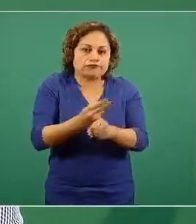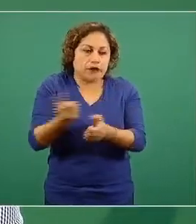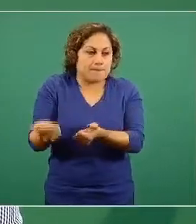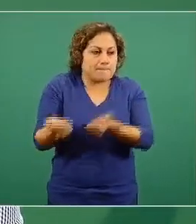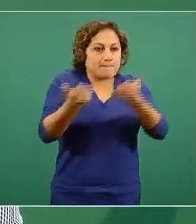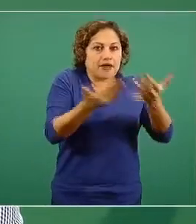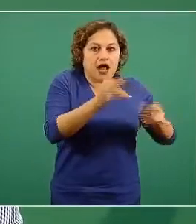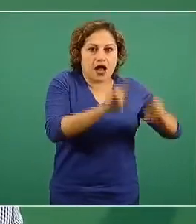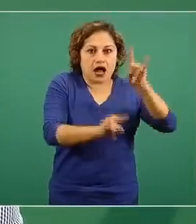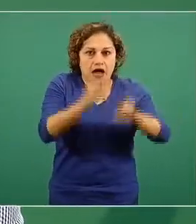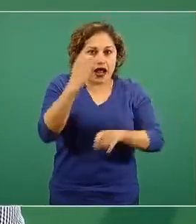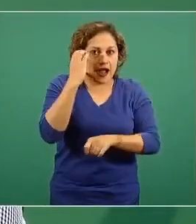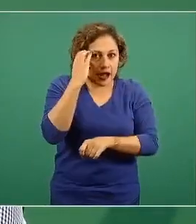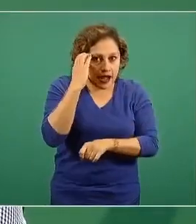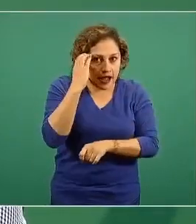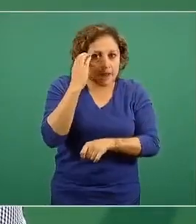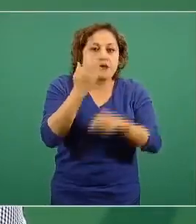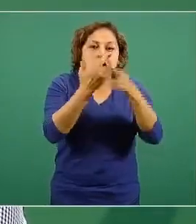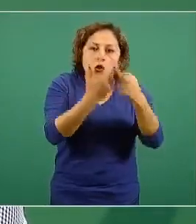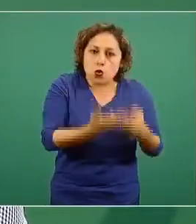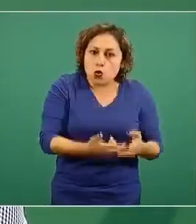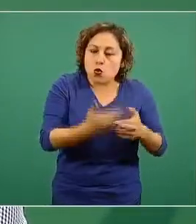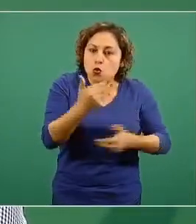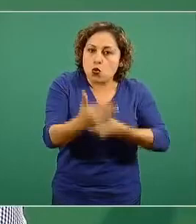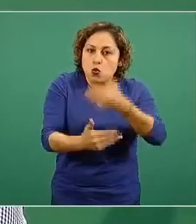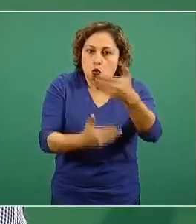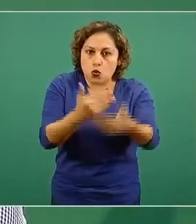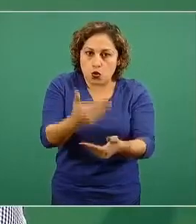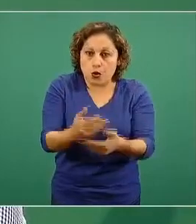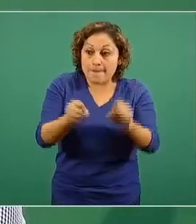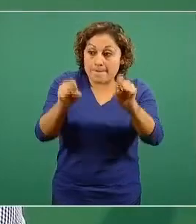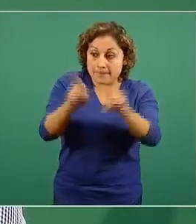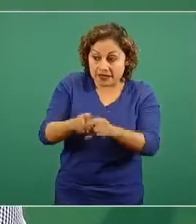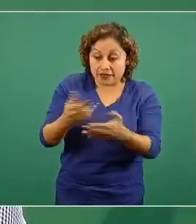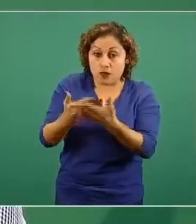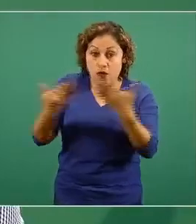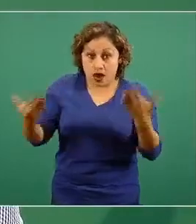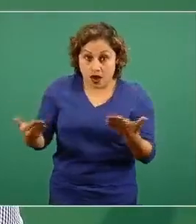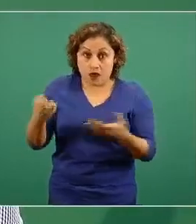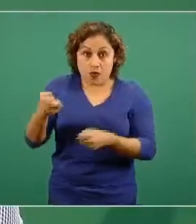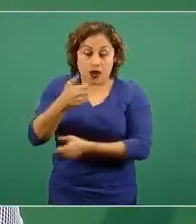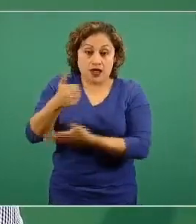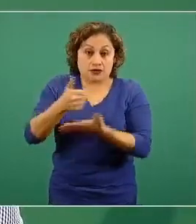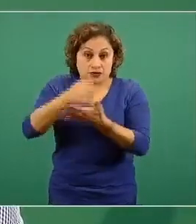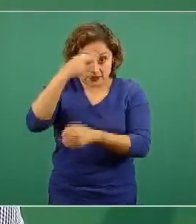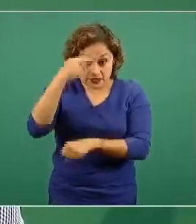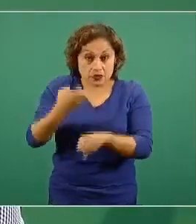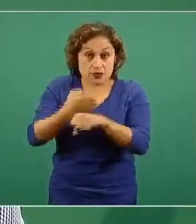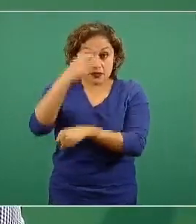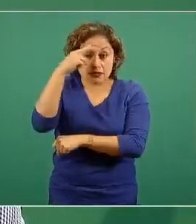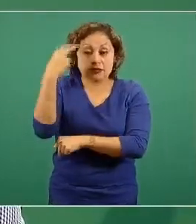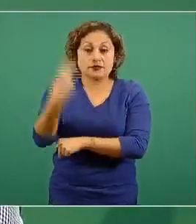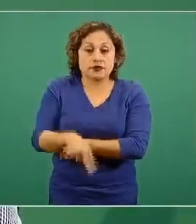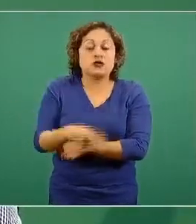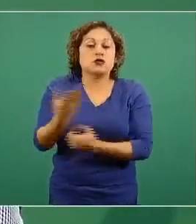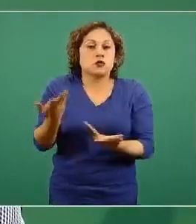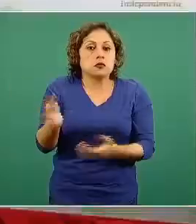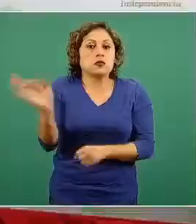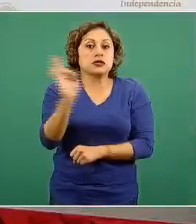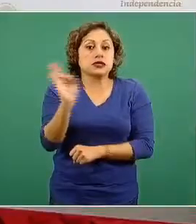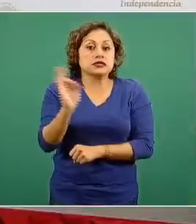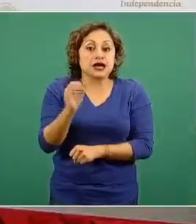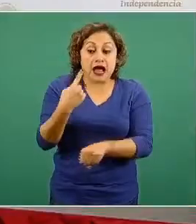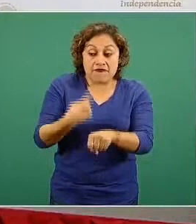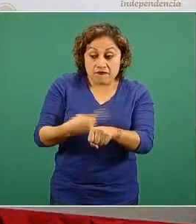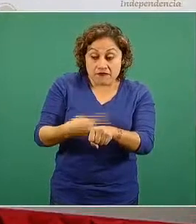permita seguir teniendo camas. Y si bien es cierto, esta ocupación puede continuarse elevando durante este proceso, en la medida